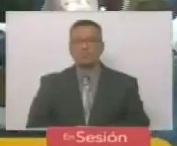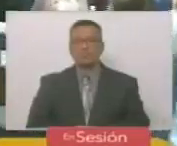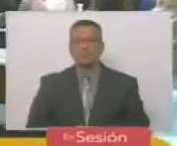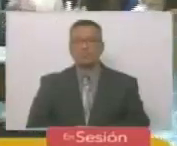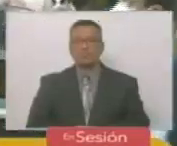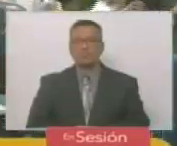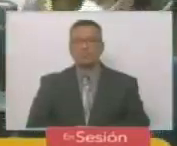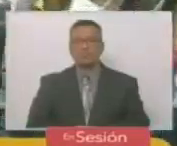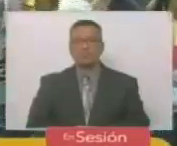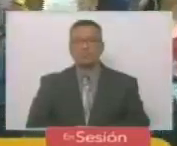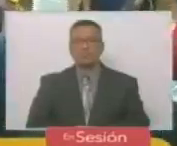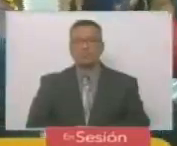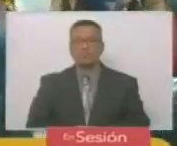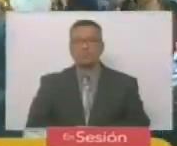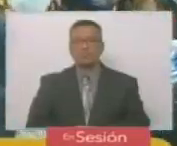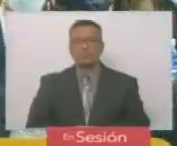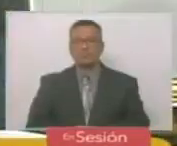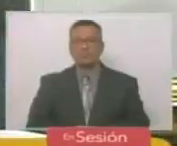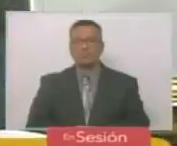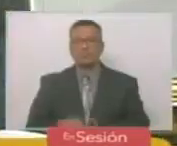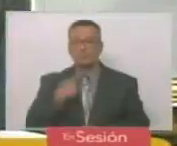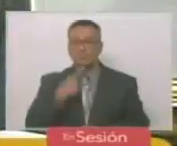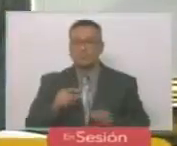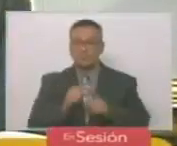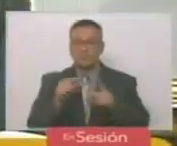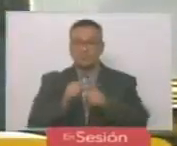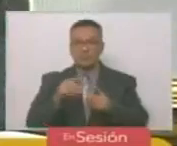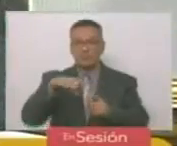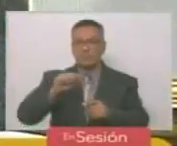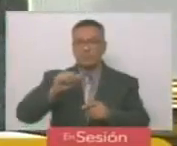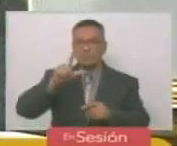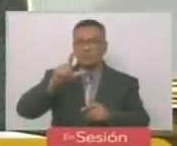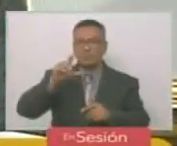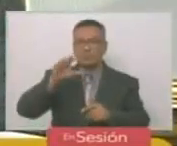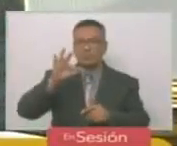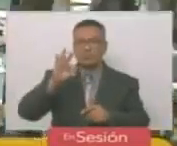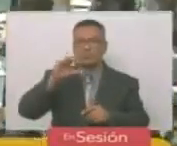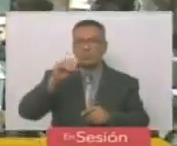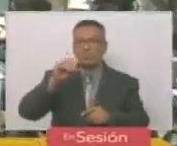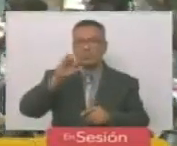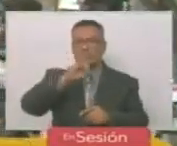Viva. Dejo en derecho de palabra al diputado Alfonso Campos.